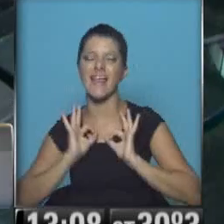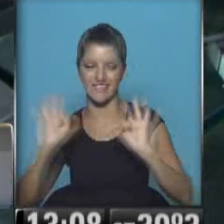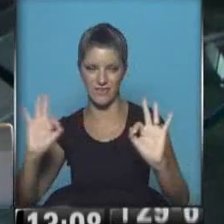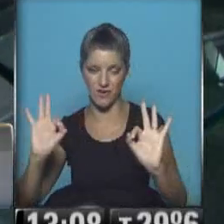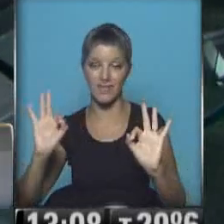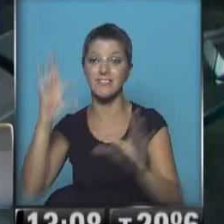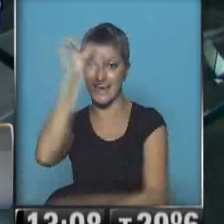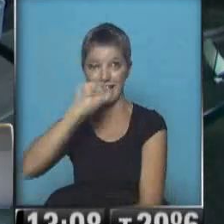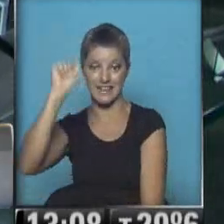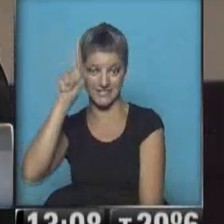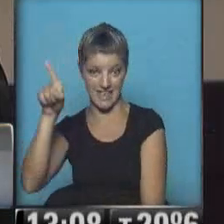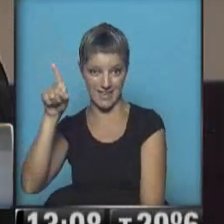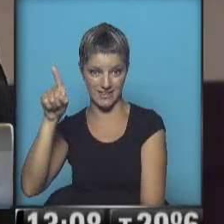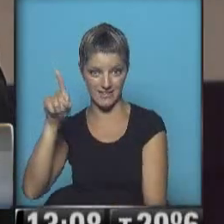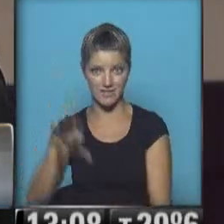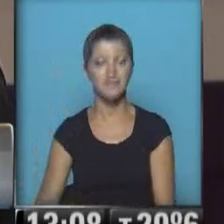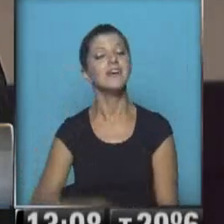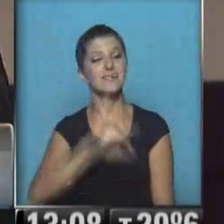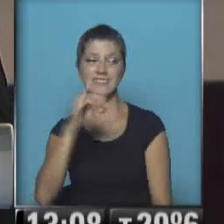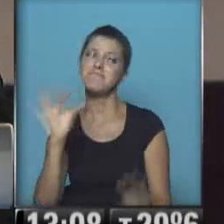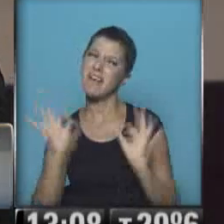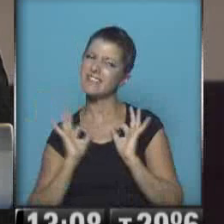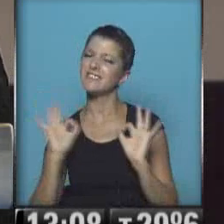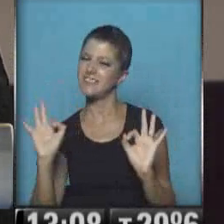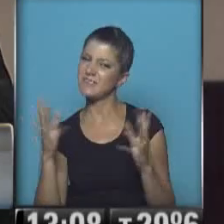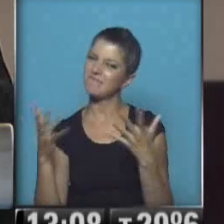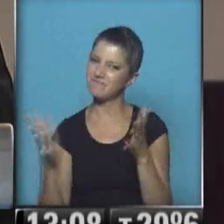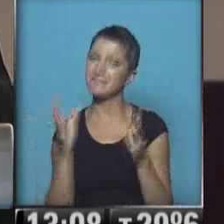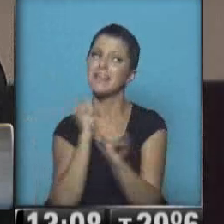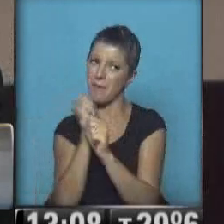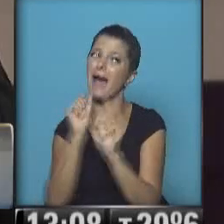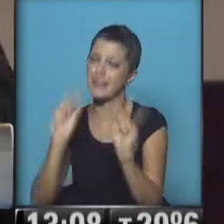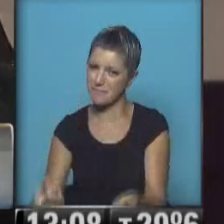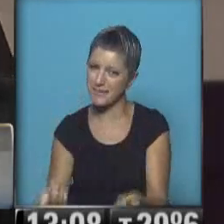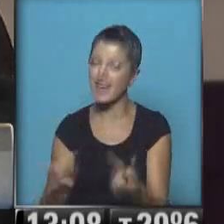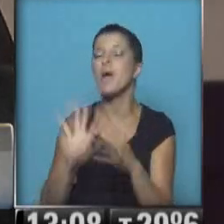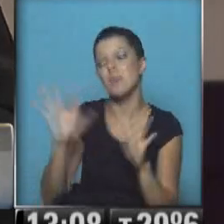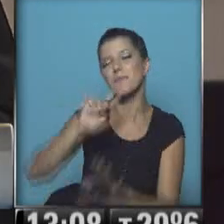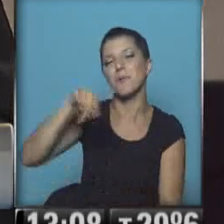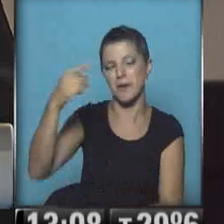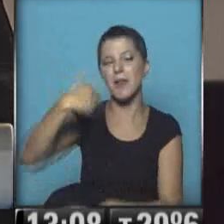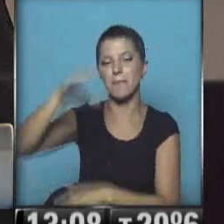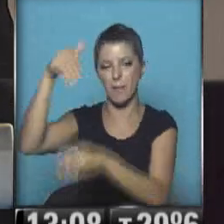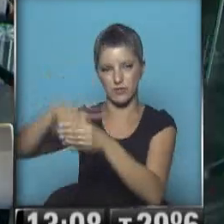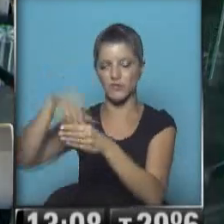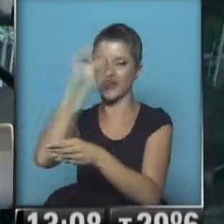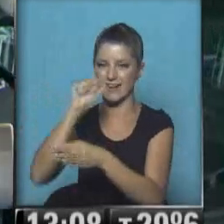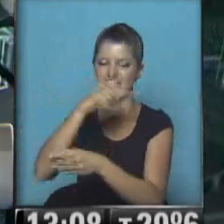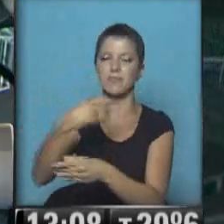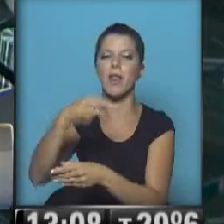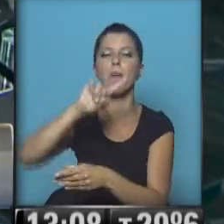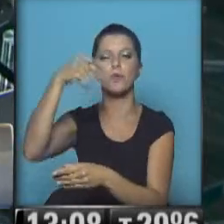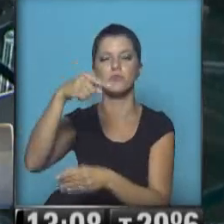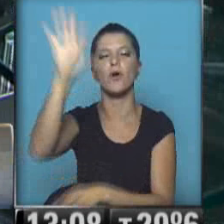está en Grecia, Pedro. Sí, de vacaciones con trabajo. Bueno, pero mañana está con las elecciones, así que la semana que viene seguro nos va a traer